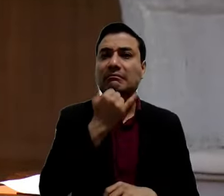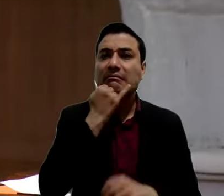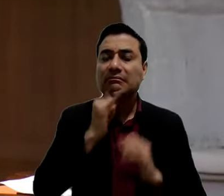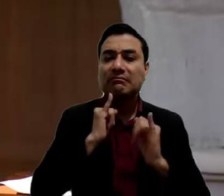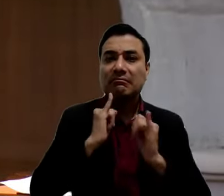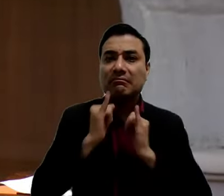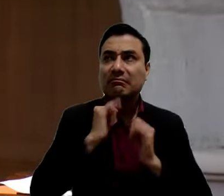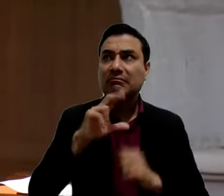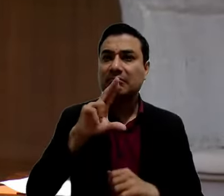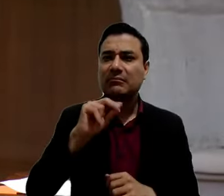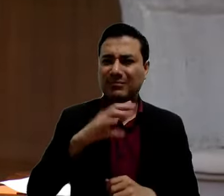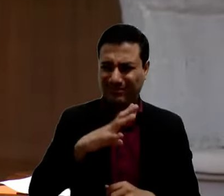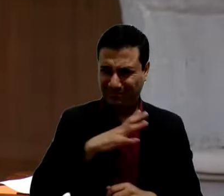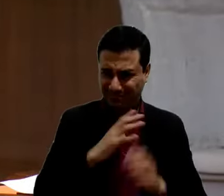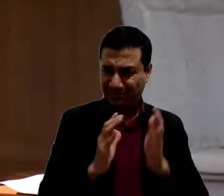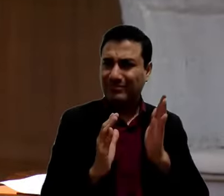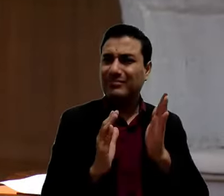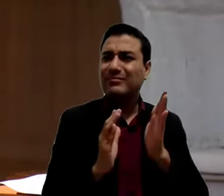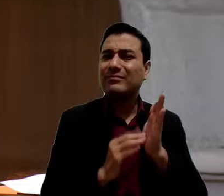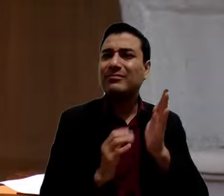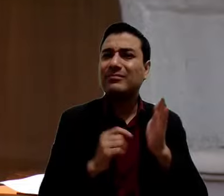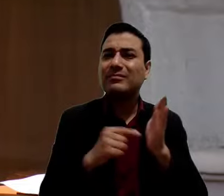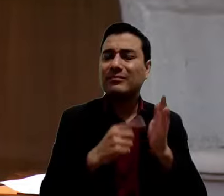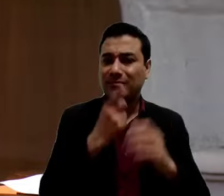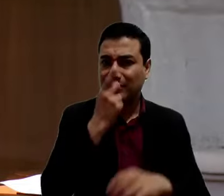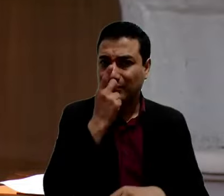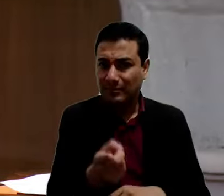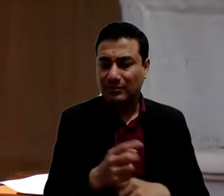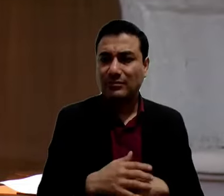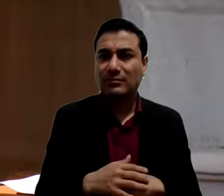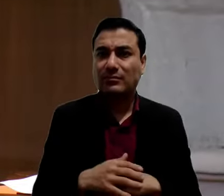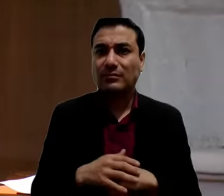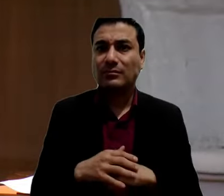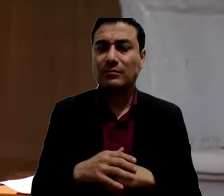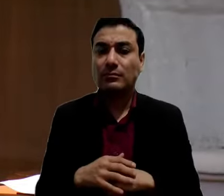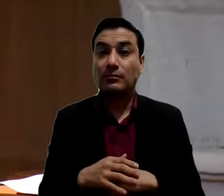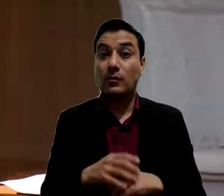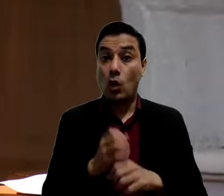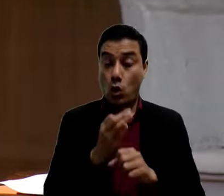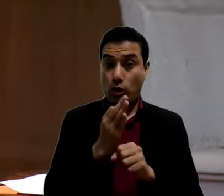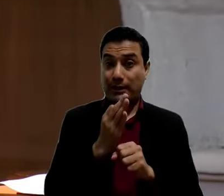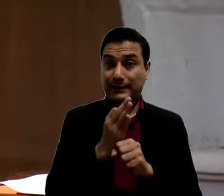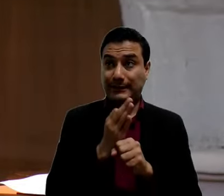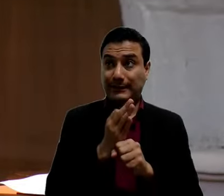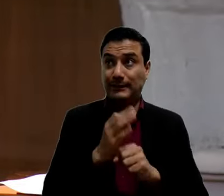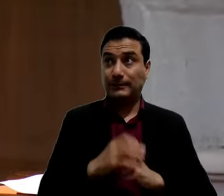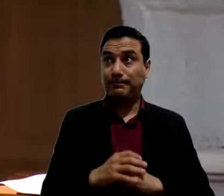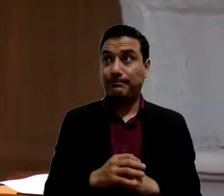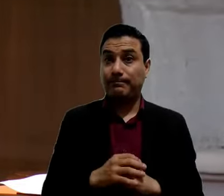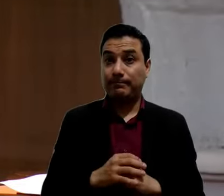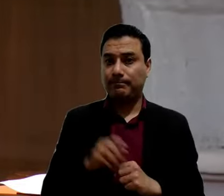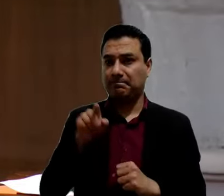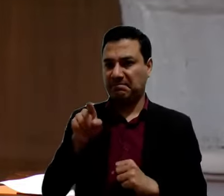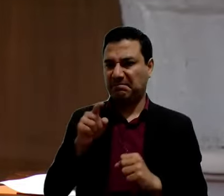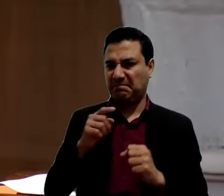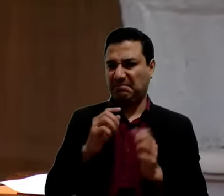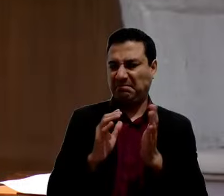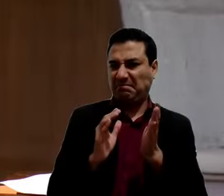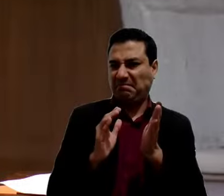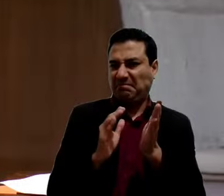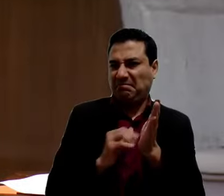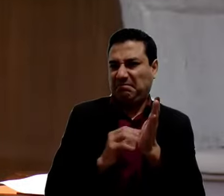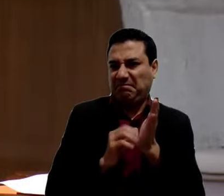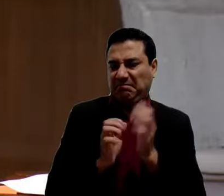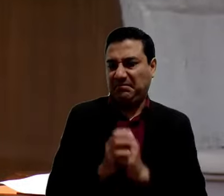todos los oficios los tengo en mano en este momento y a la letra El documento